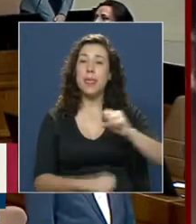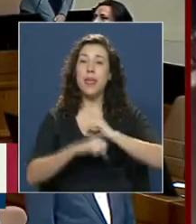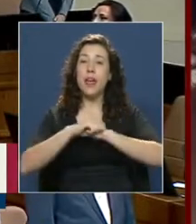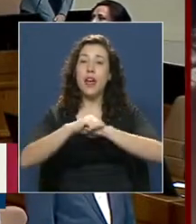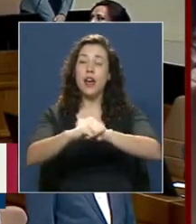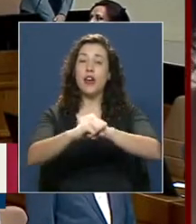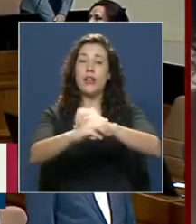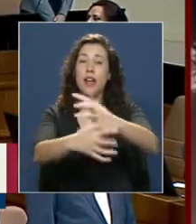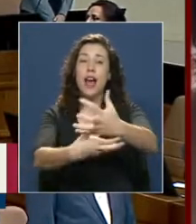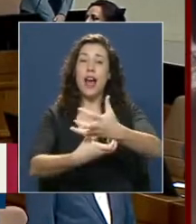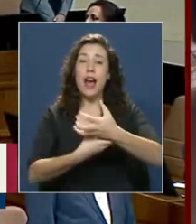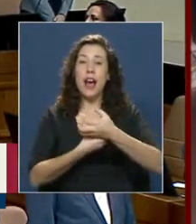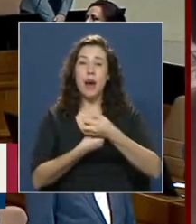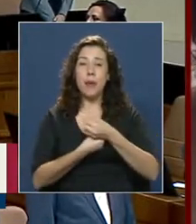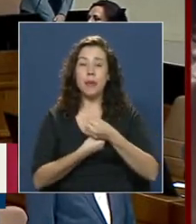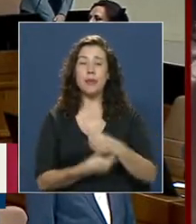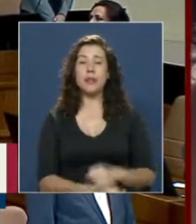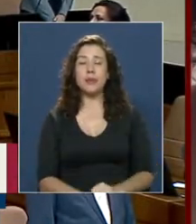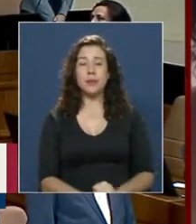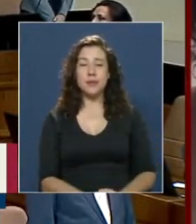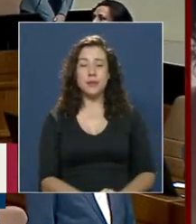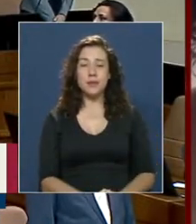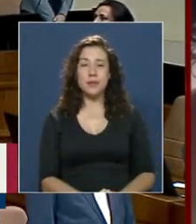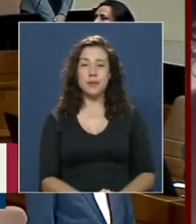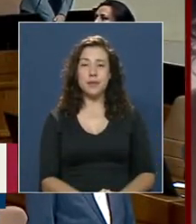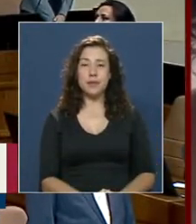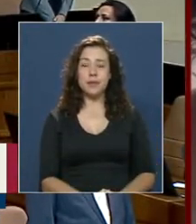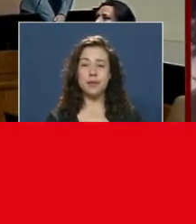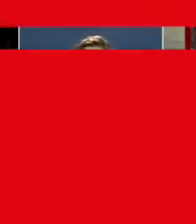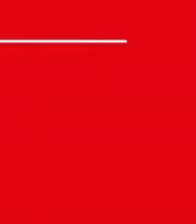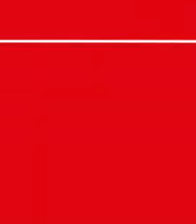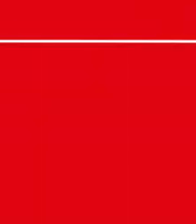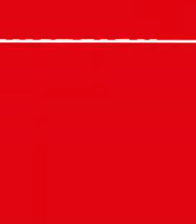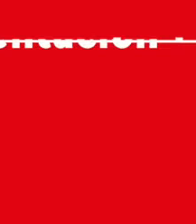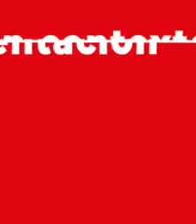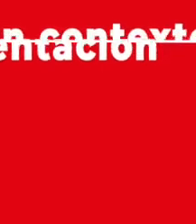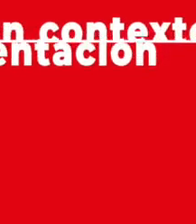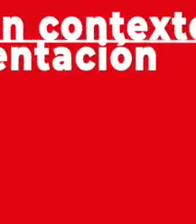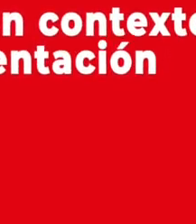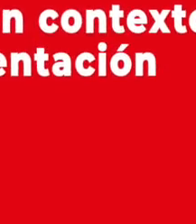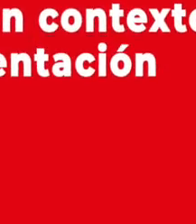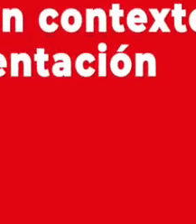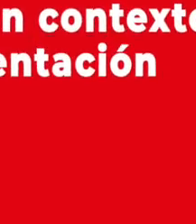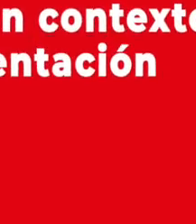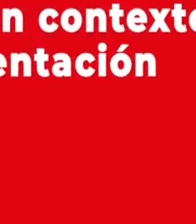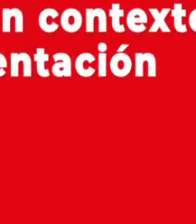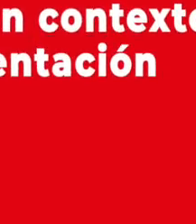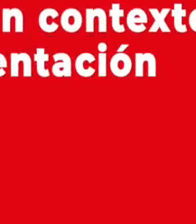separado a sus representantes en el Congreso.